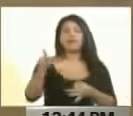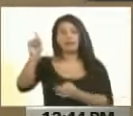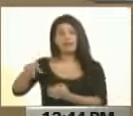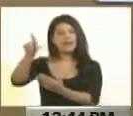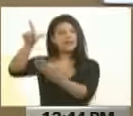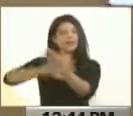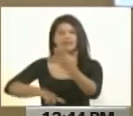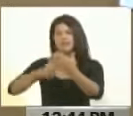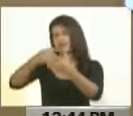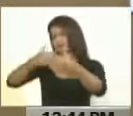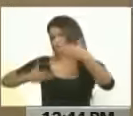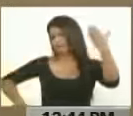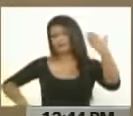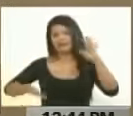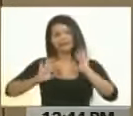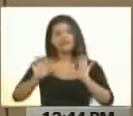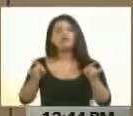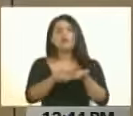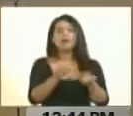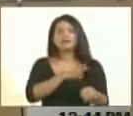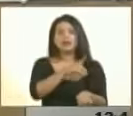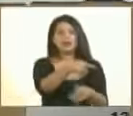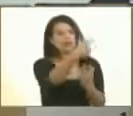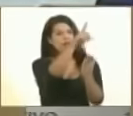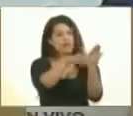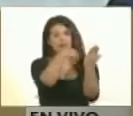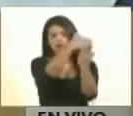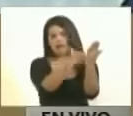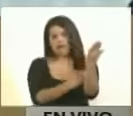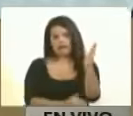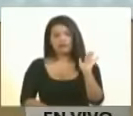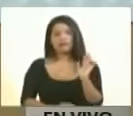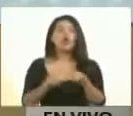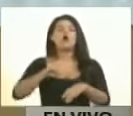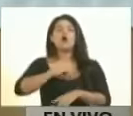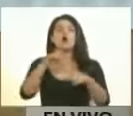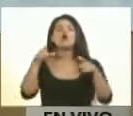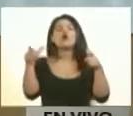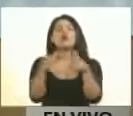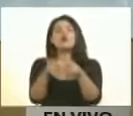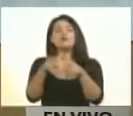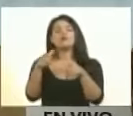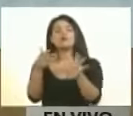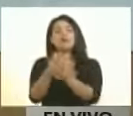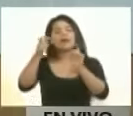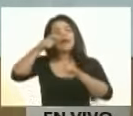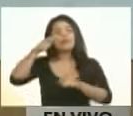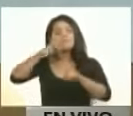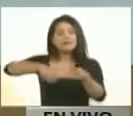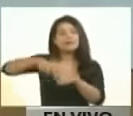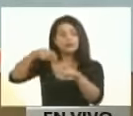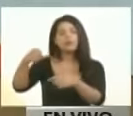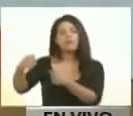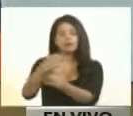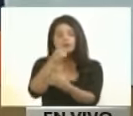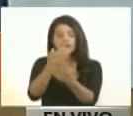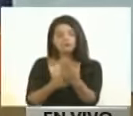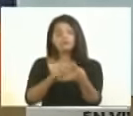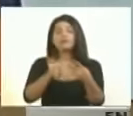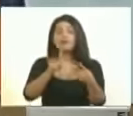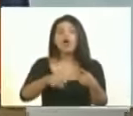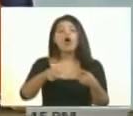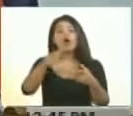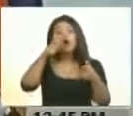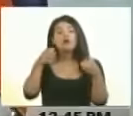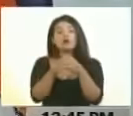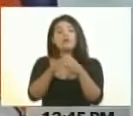al igual que Chile. Confederación Sindical Única de Trabajadores Campesinos, Consejo Nacional de Trabajadores, Confederación de